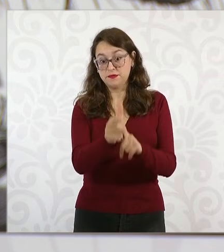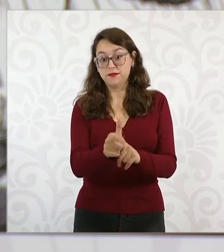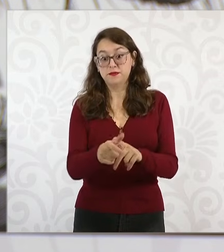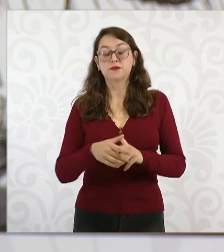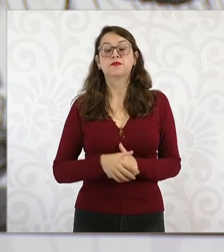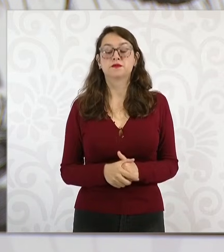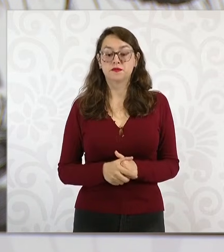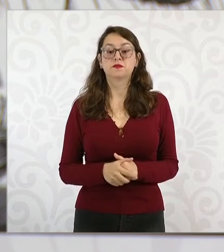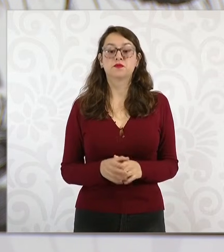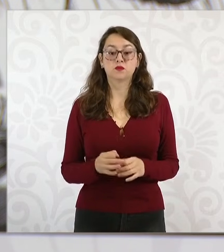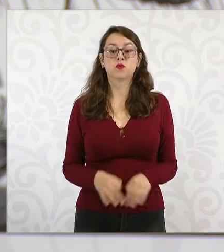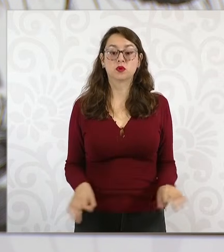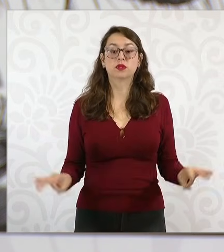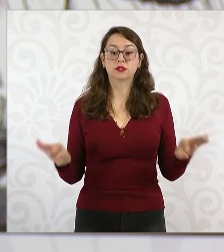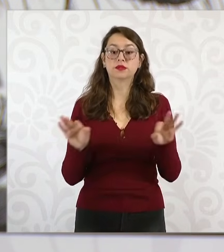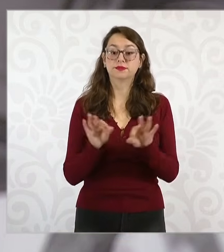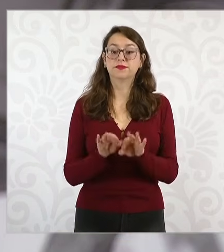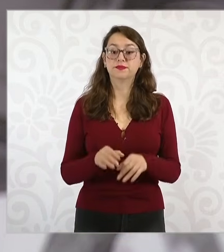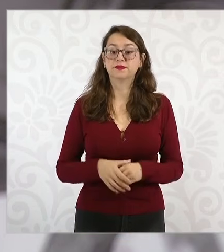Muy importante.